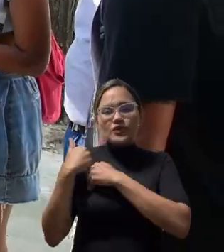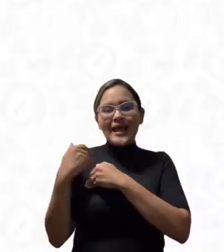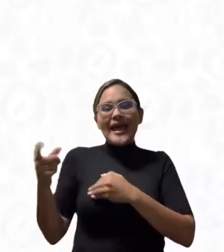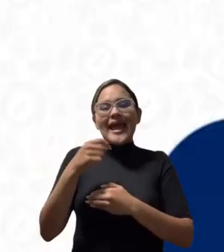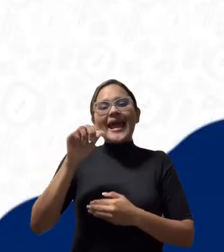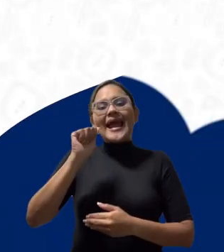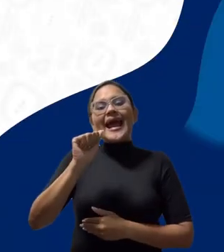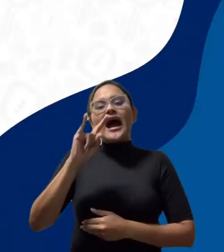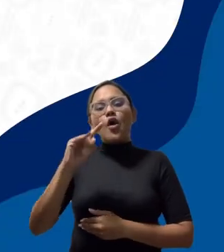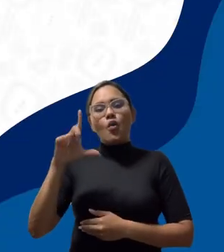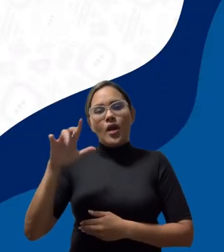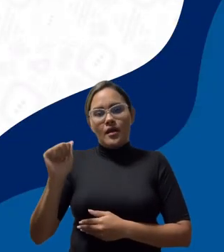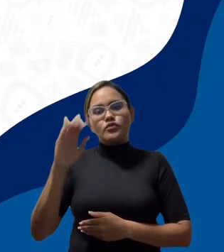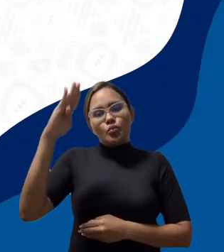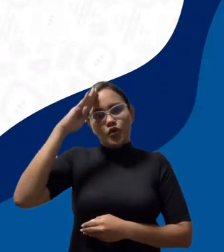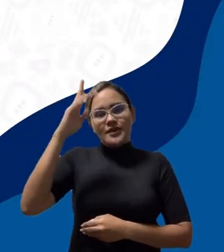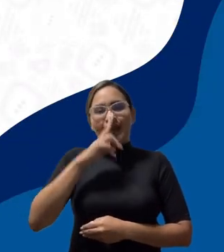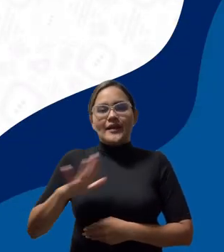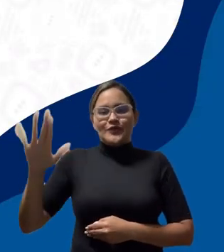Nacional.